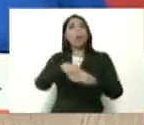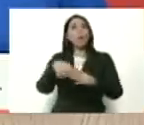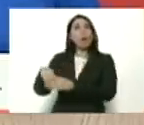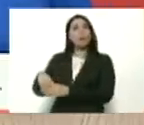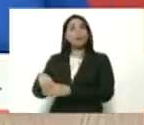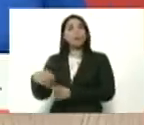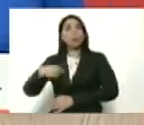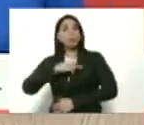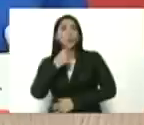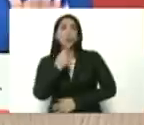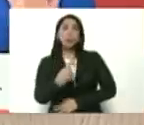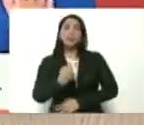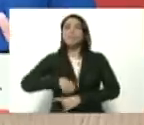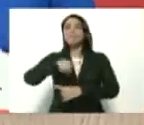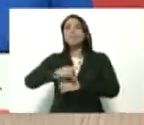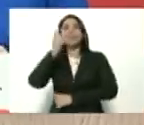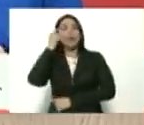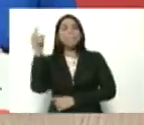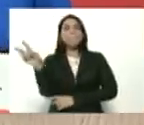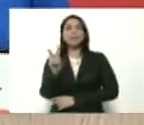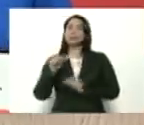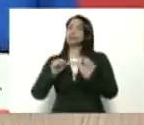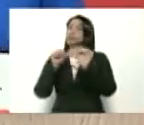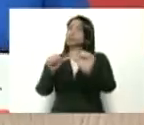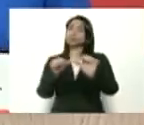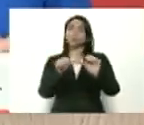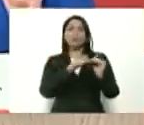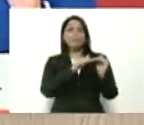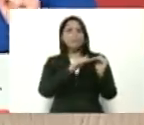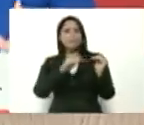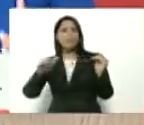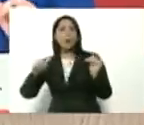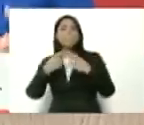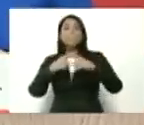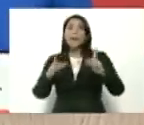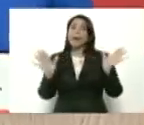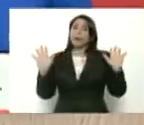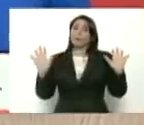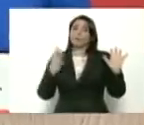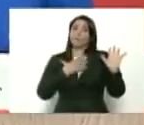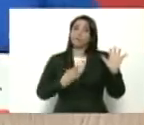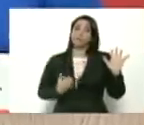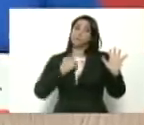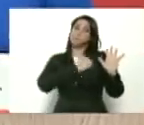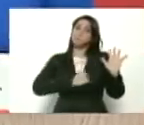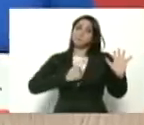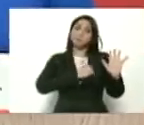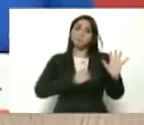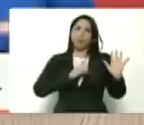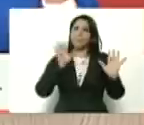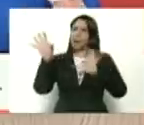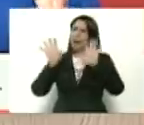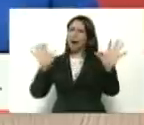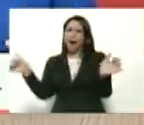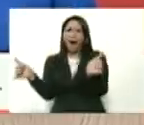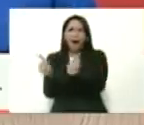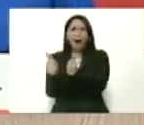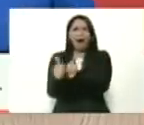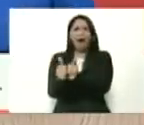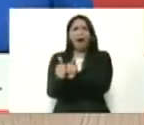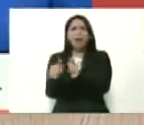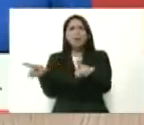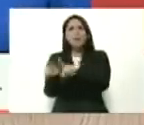desde el primer día. Venezuela mantiene su curva aplanada, pero lamentándolo mucho, países vecinos como